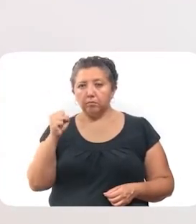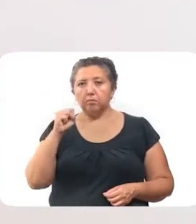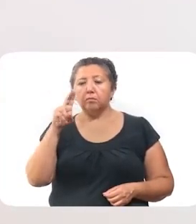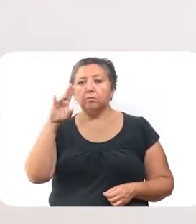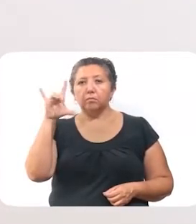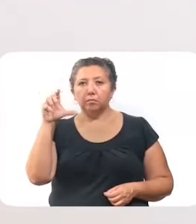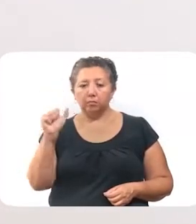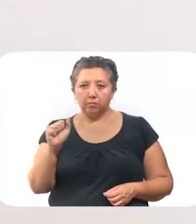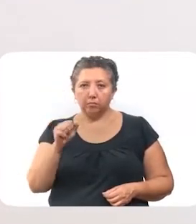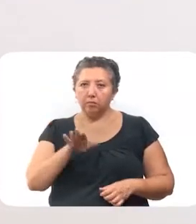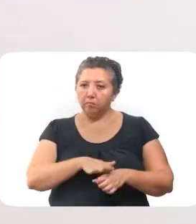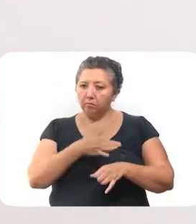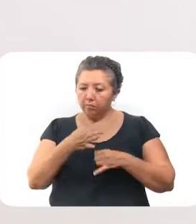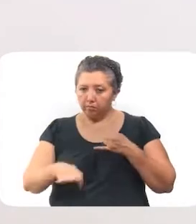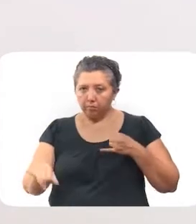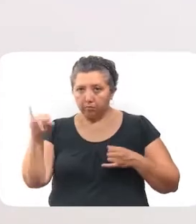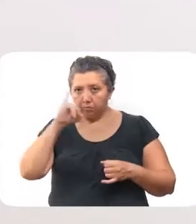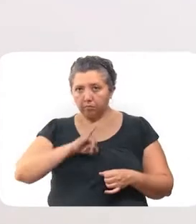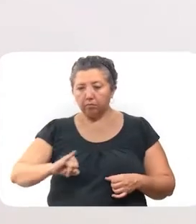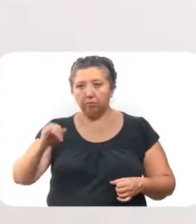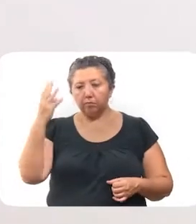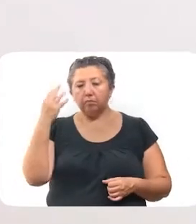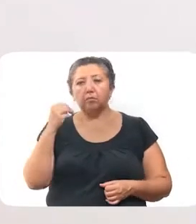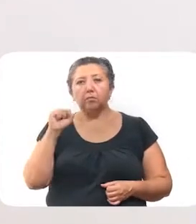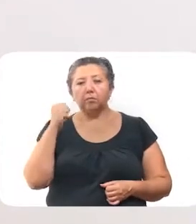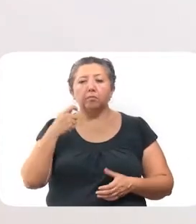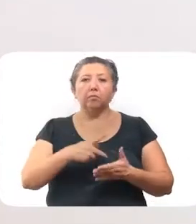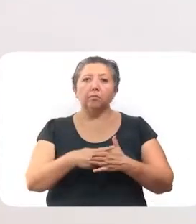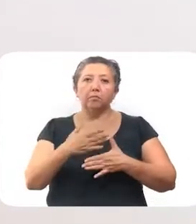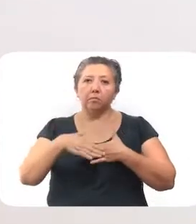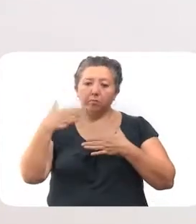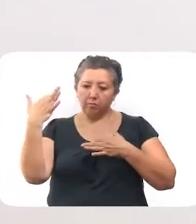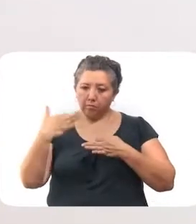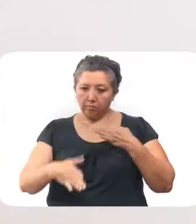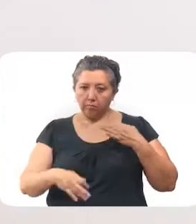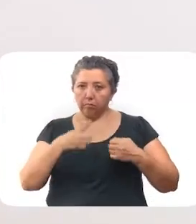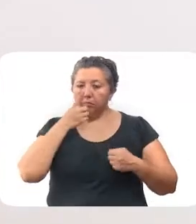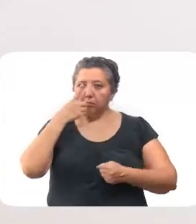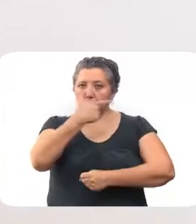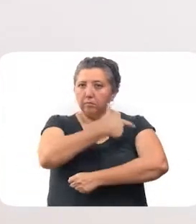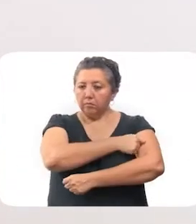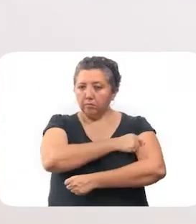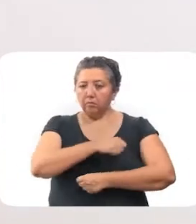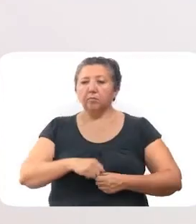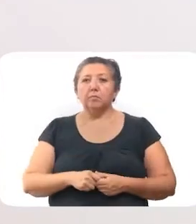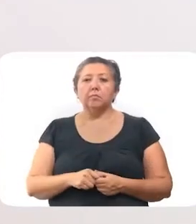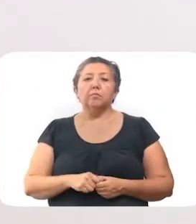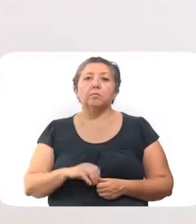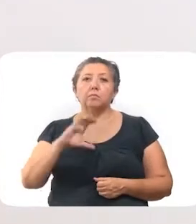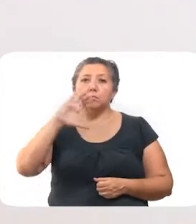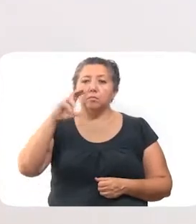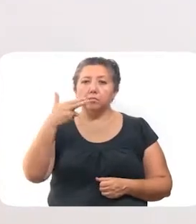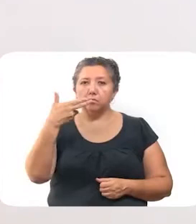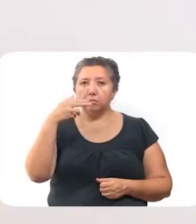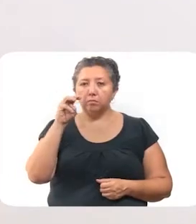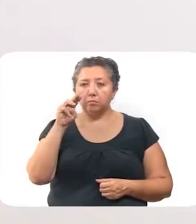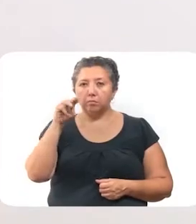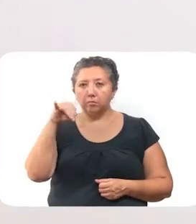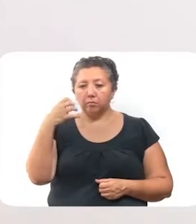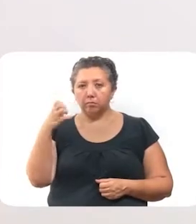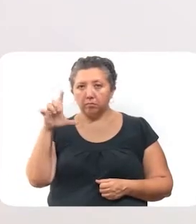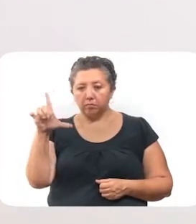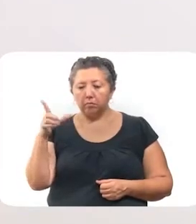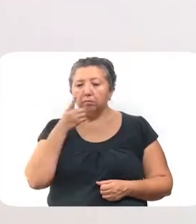Suquilá. Finalmente, el jueves 9 de septiembre, este proceso concluirá con la vacunación en las demarcaciones de Chumayel,